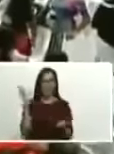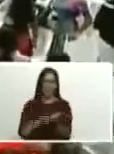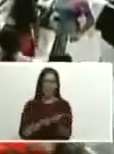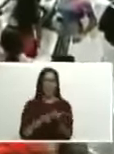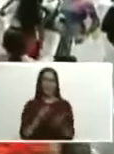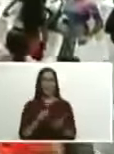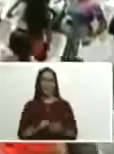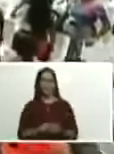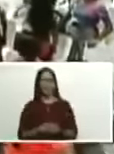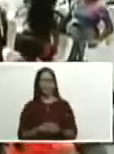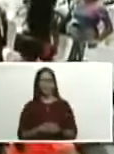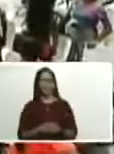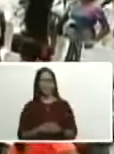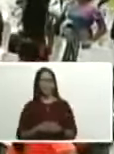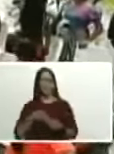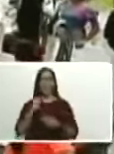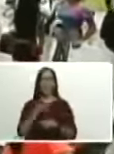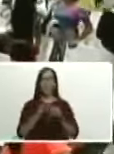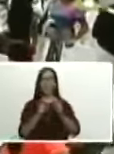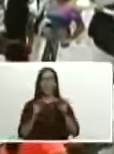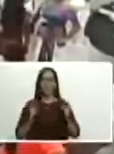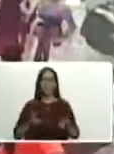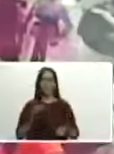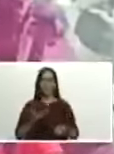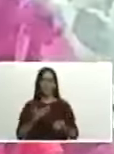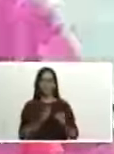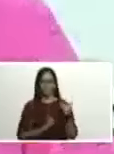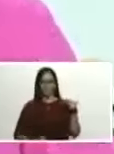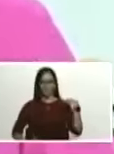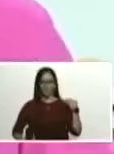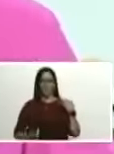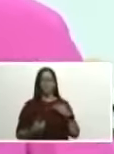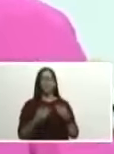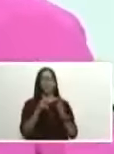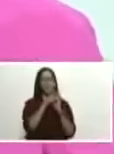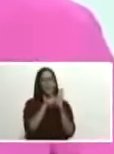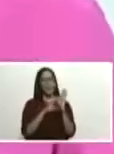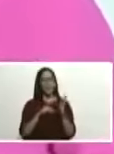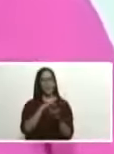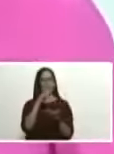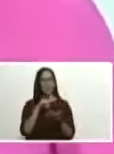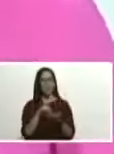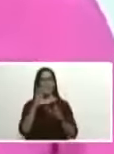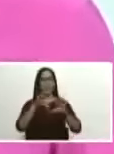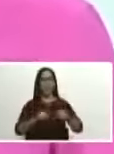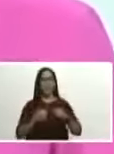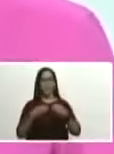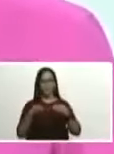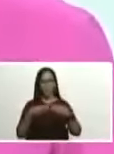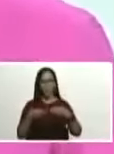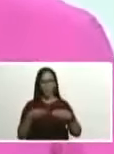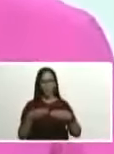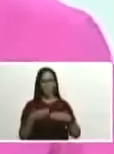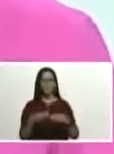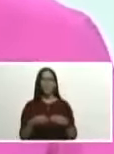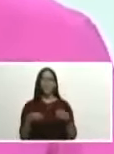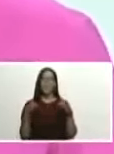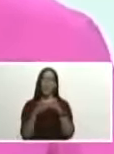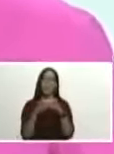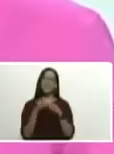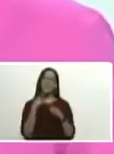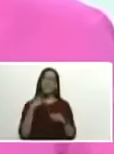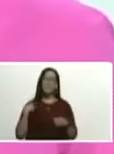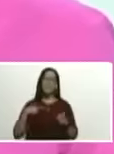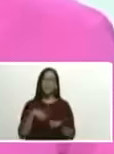Aprobado. Otro anuncio importante, presidente, que es un programa nacional de compra pública. La compañera decía que